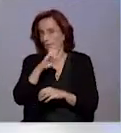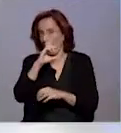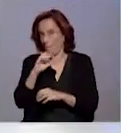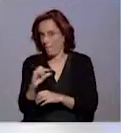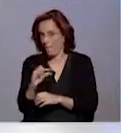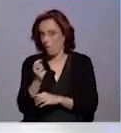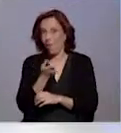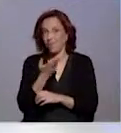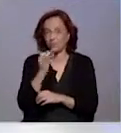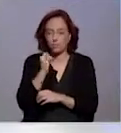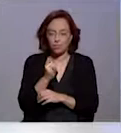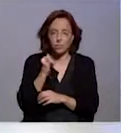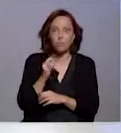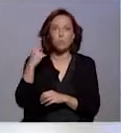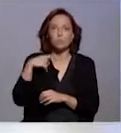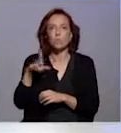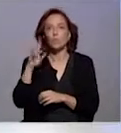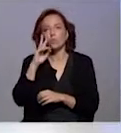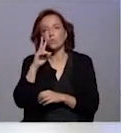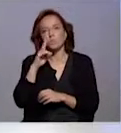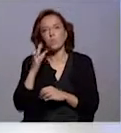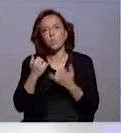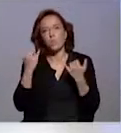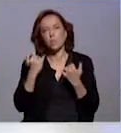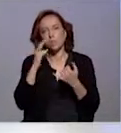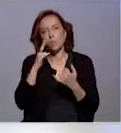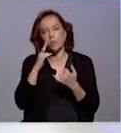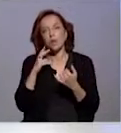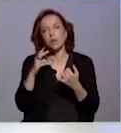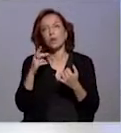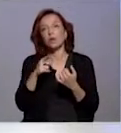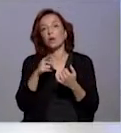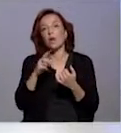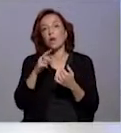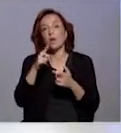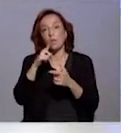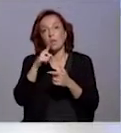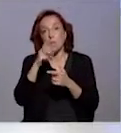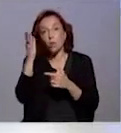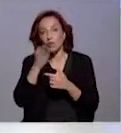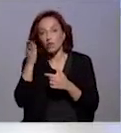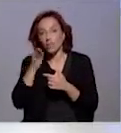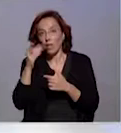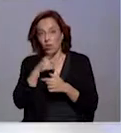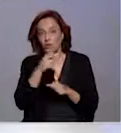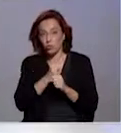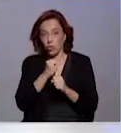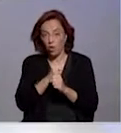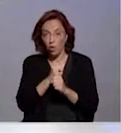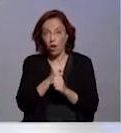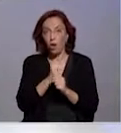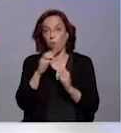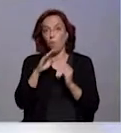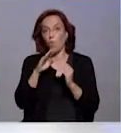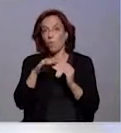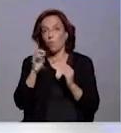pero hay una tendencia que se viene hablando de hace mucho tiempo es que la torta el porcentaje de esos cargos operativos que tienen menor